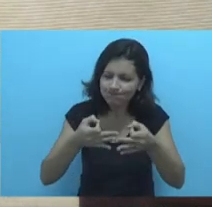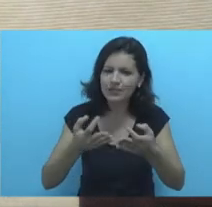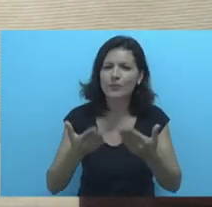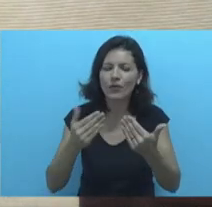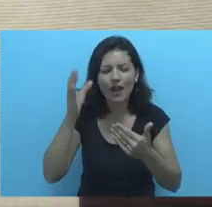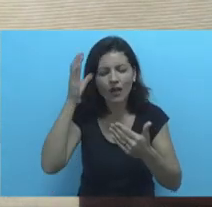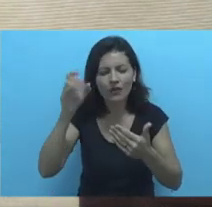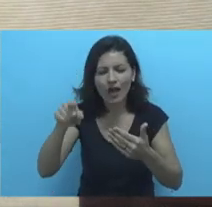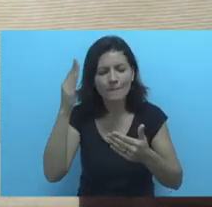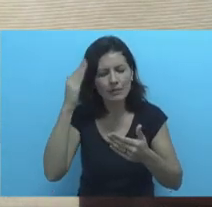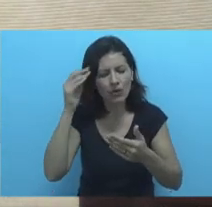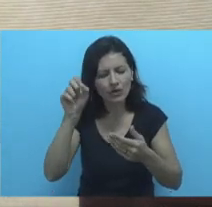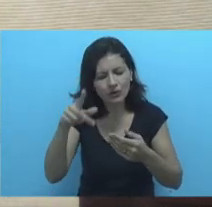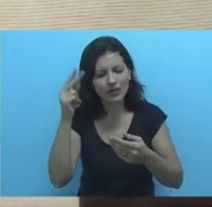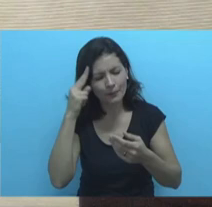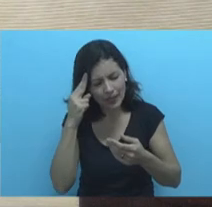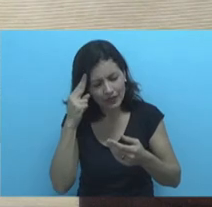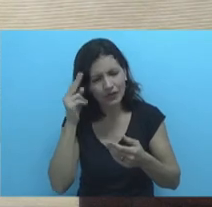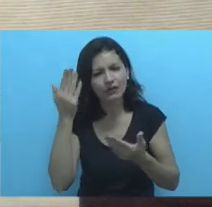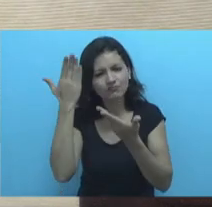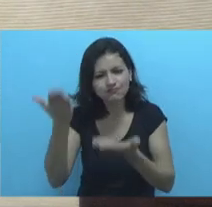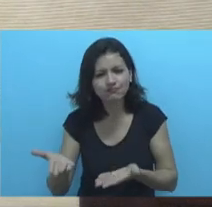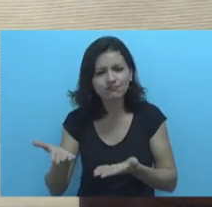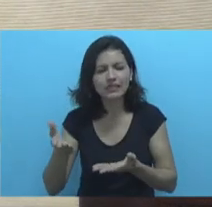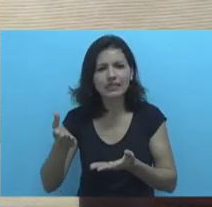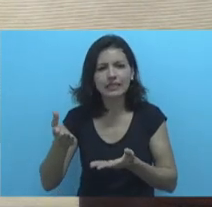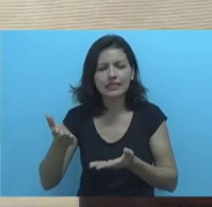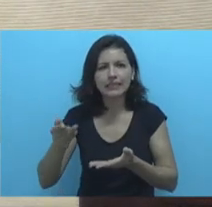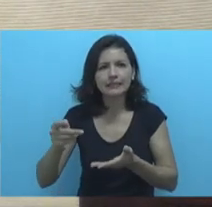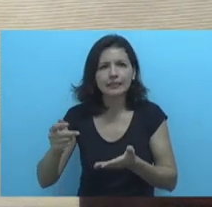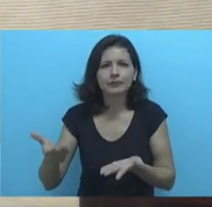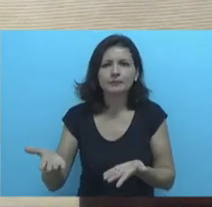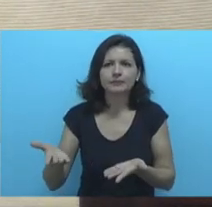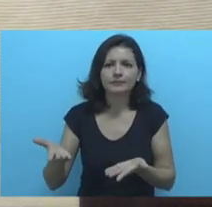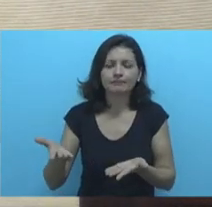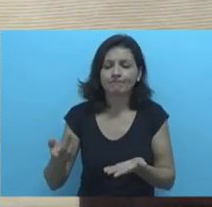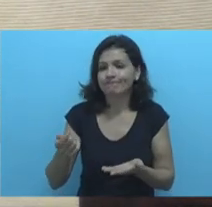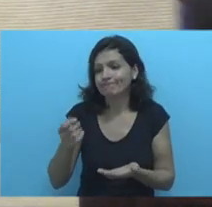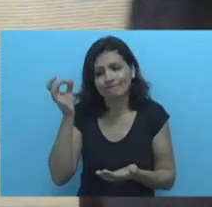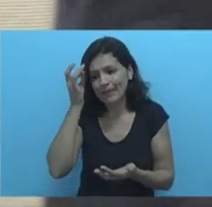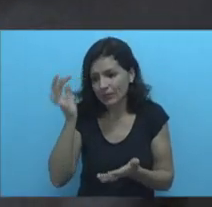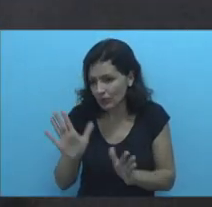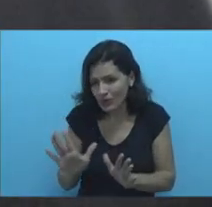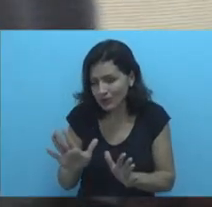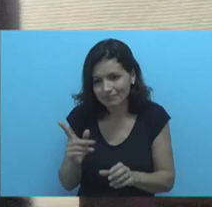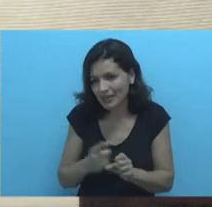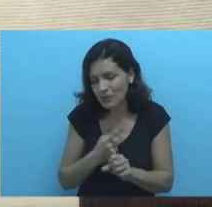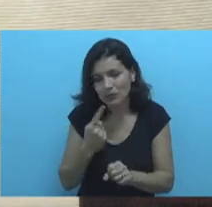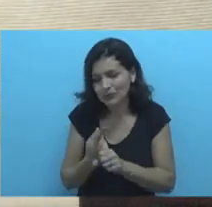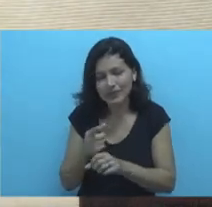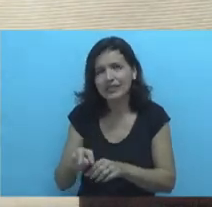para rendirte un reconocimiento y un homenaje en este momento. Bueno, perdón por eso. Vos sabés